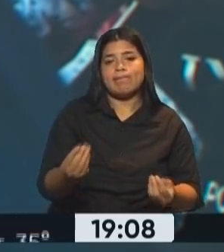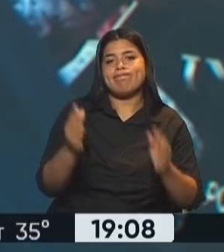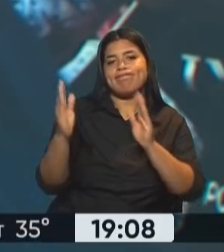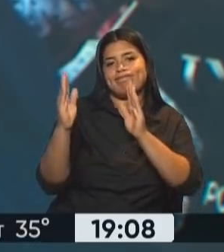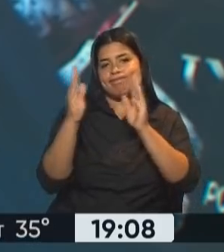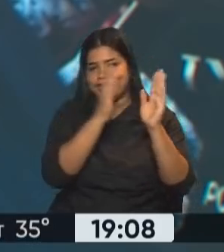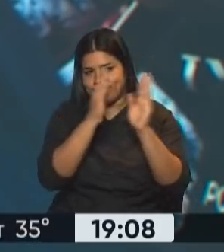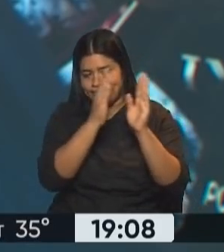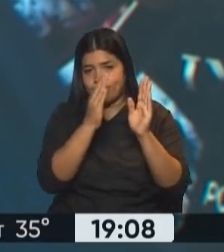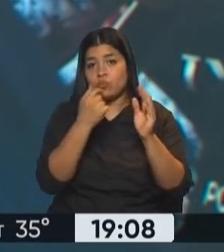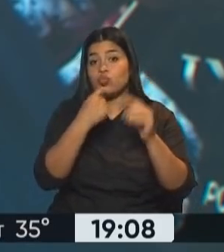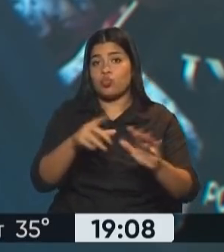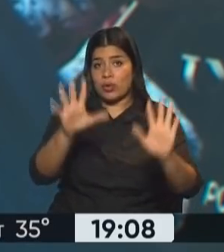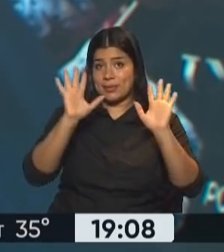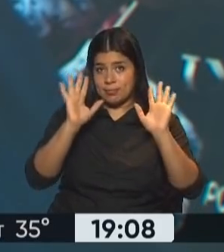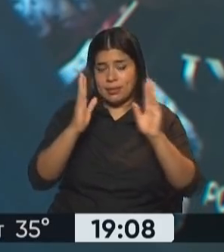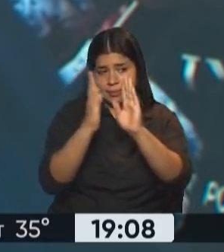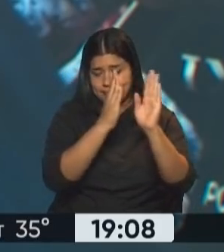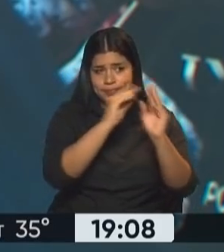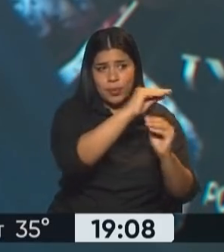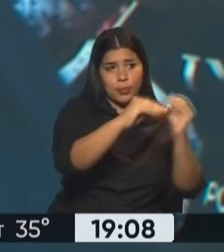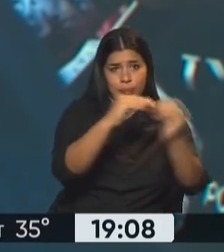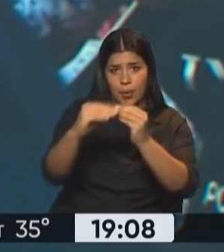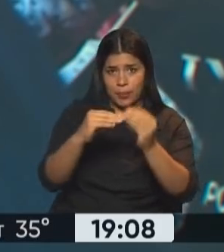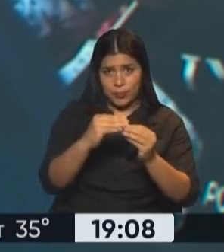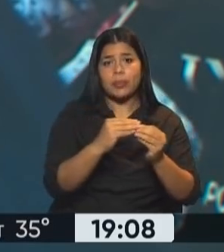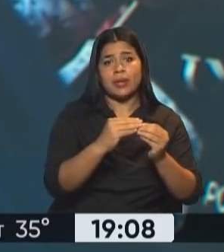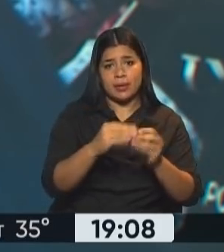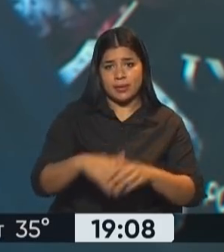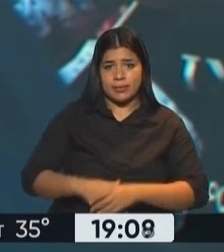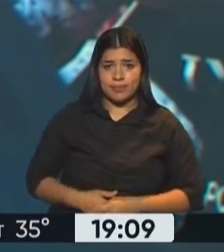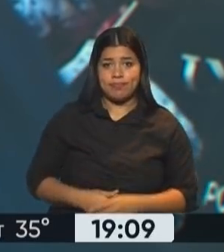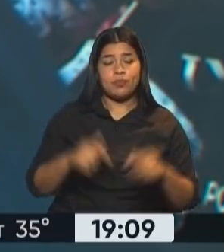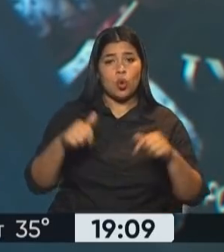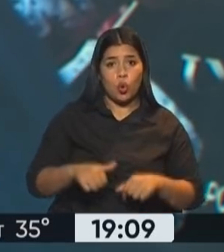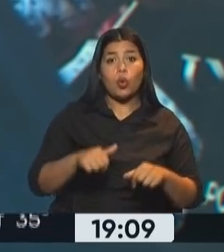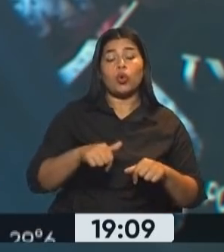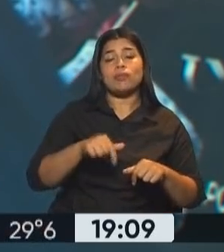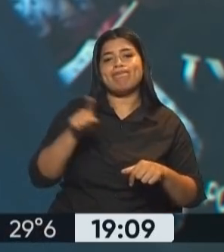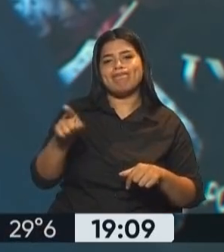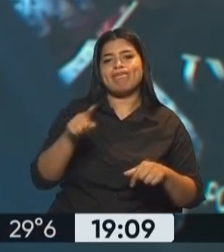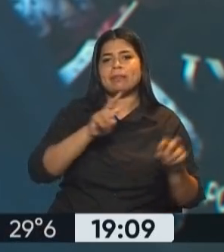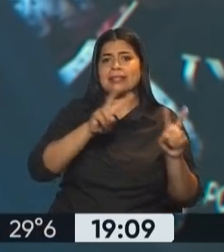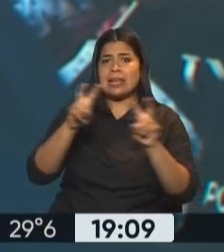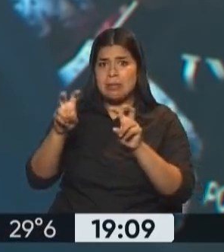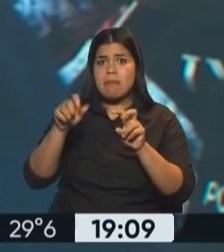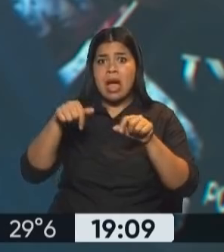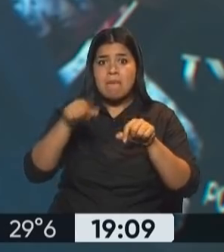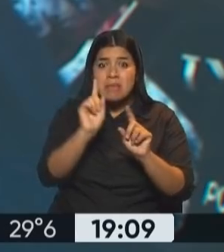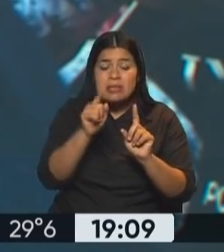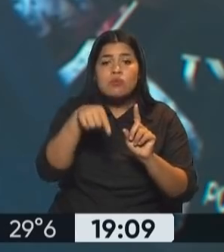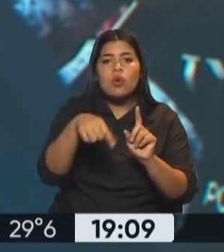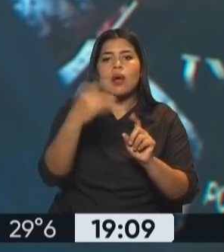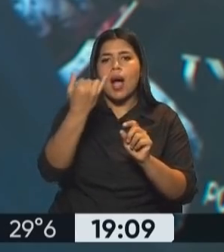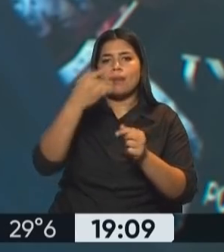o el supuesto espionaje a familiares de la tripulación del ARA San Juan. Hoy se habló de todo, del acting, es un acting incluso del que se halló